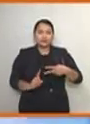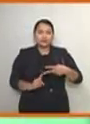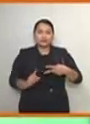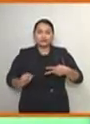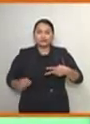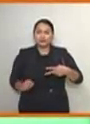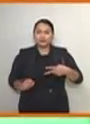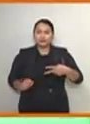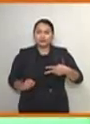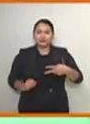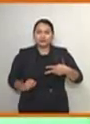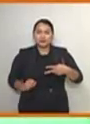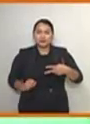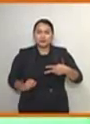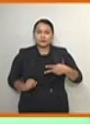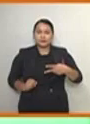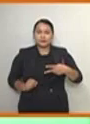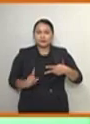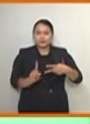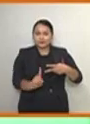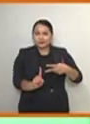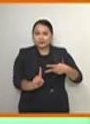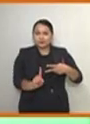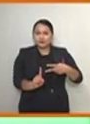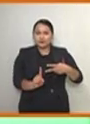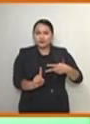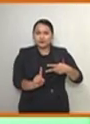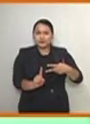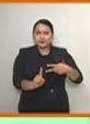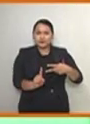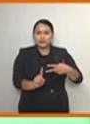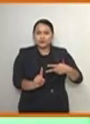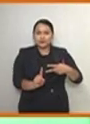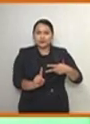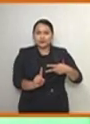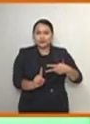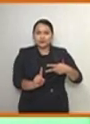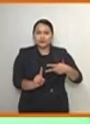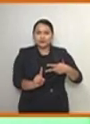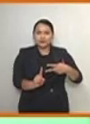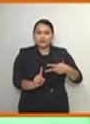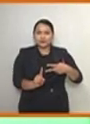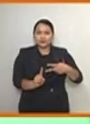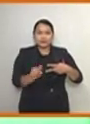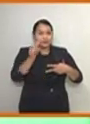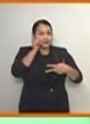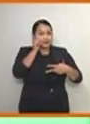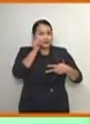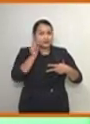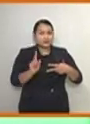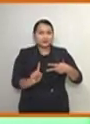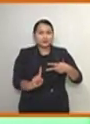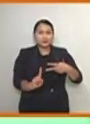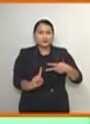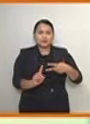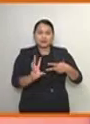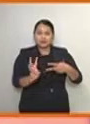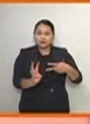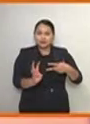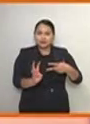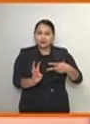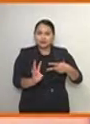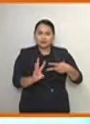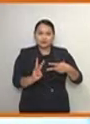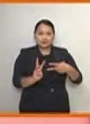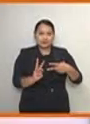con su primer dígito 1 siguiente dígito atentos y este es el 6 segundo